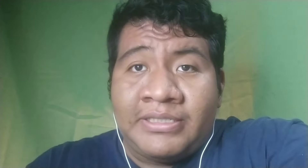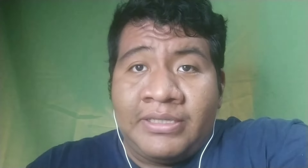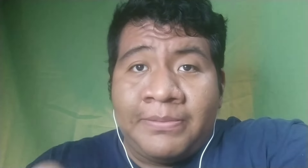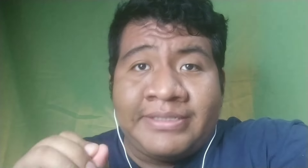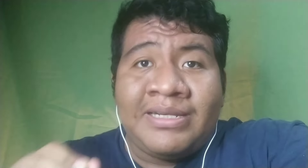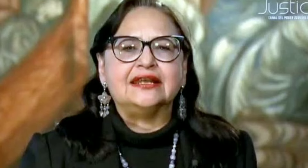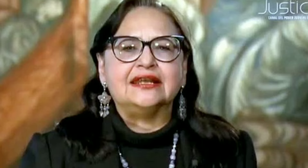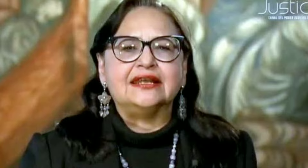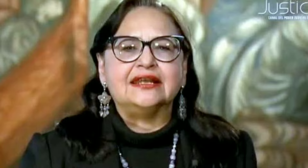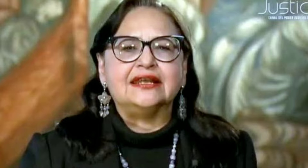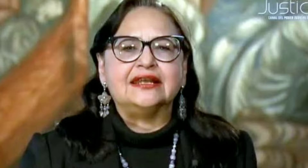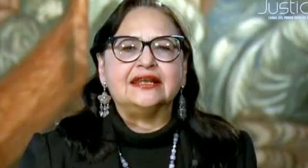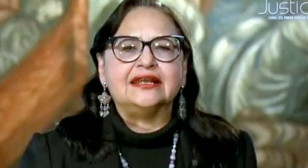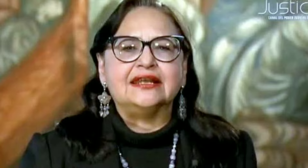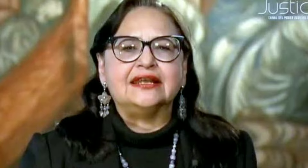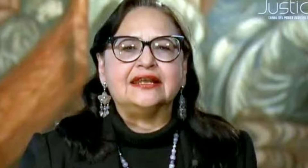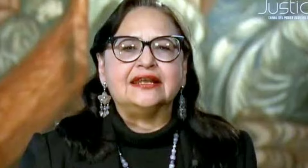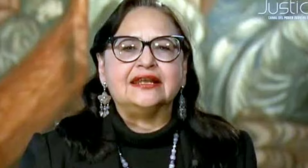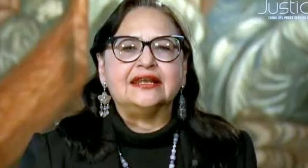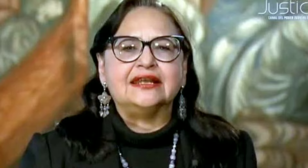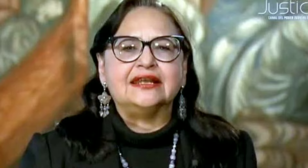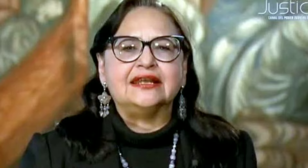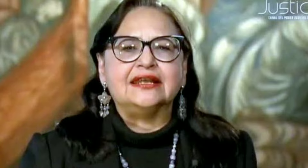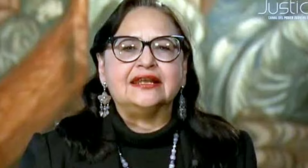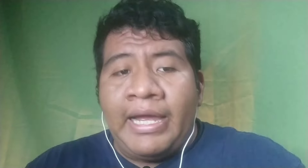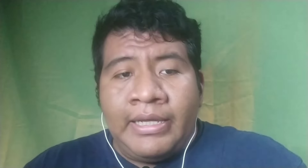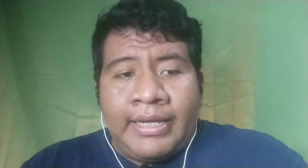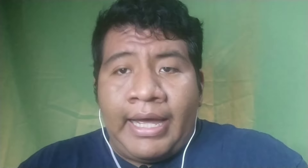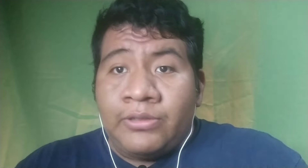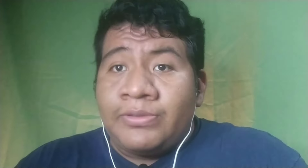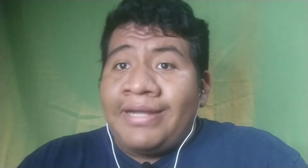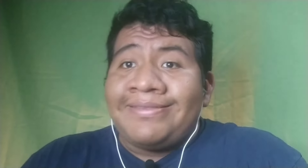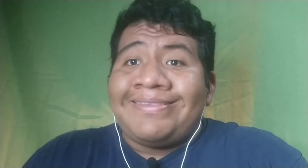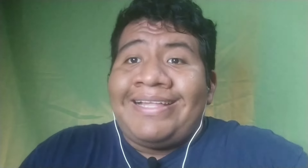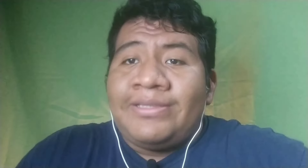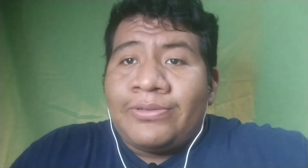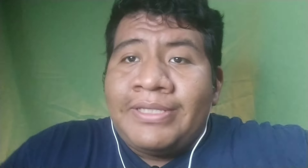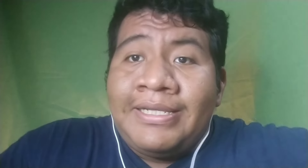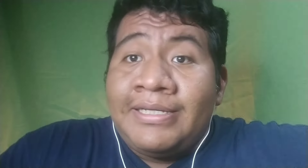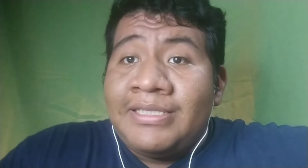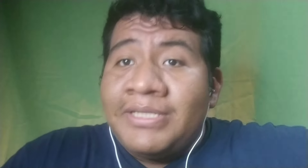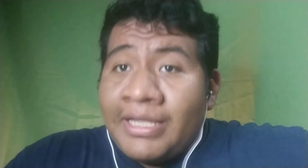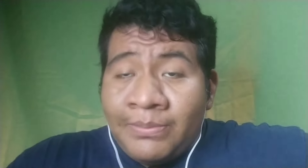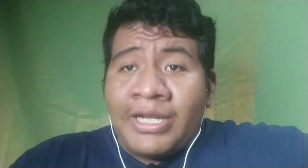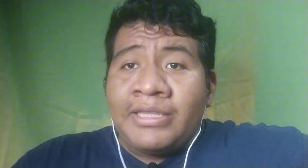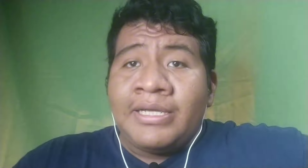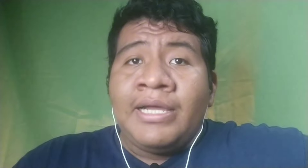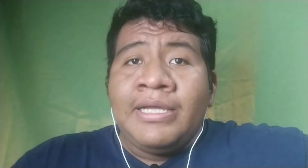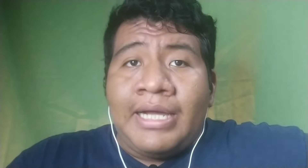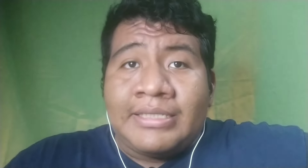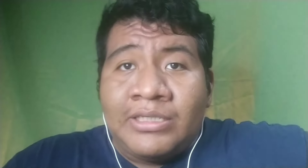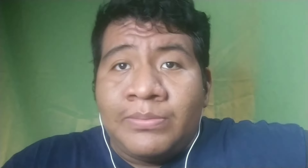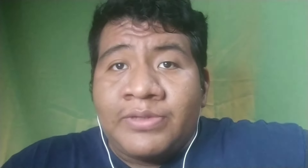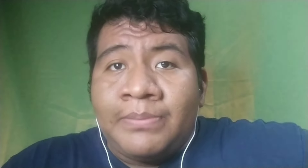por el presidente, va a ser muy beneficioso para el Poder Judicial, ya que los va a dotar tanto de legitimidad